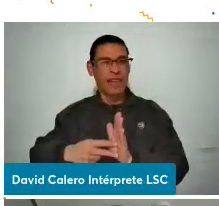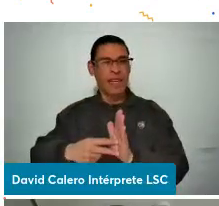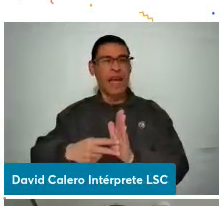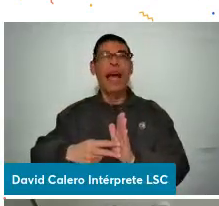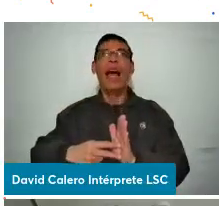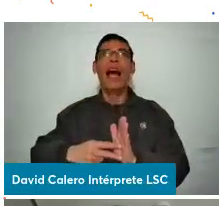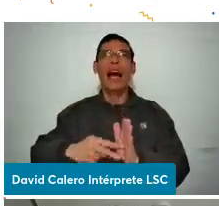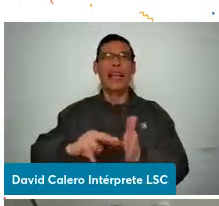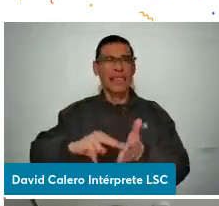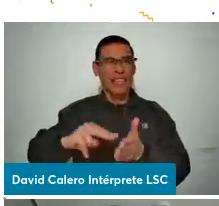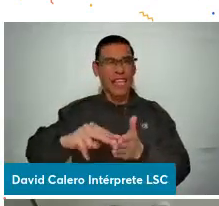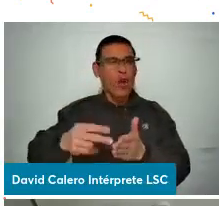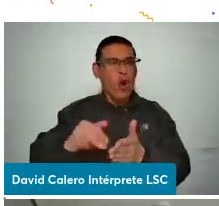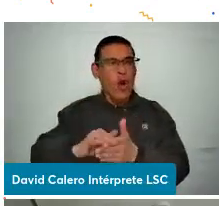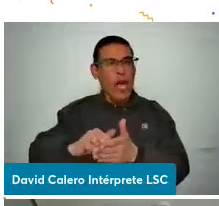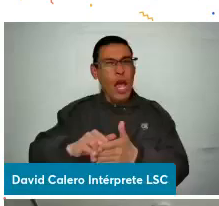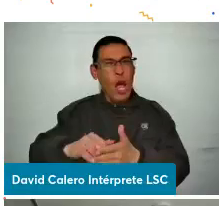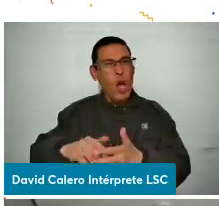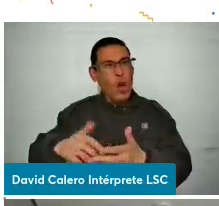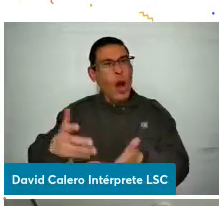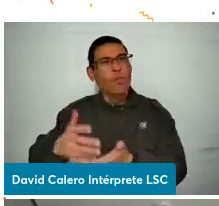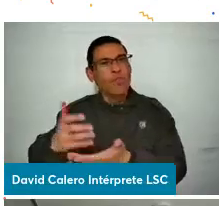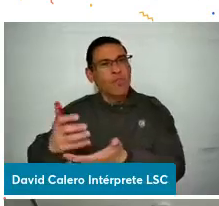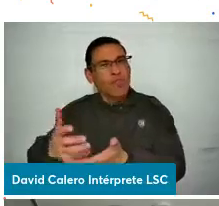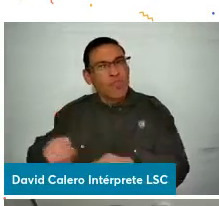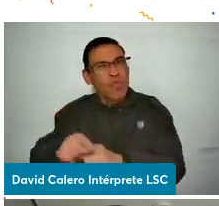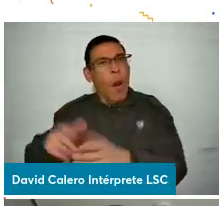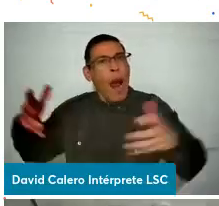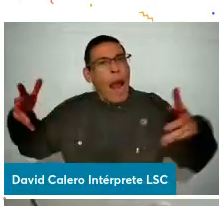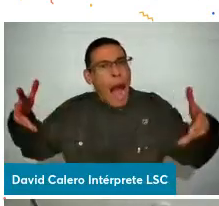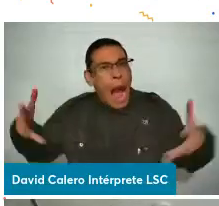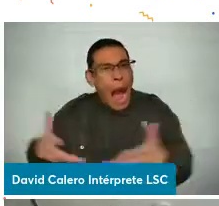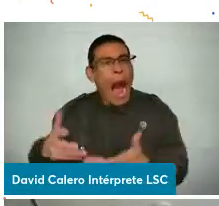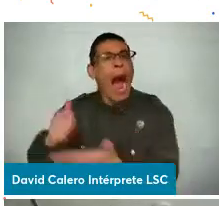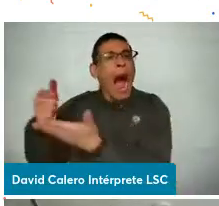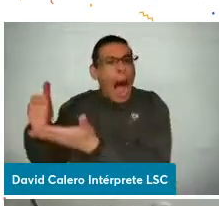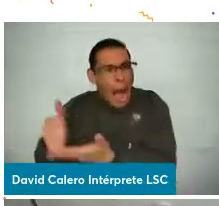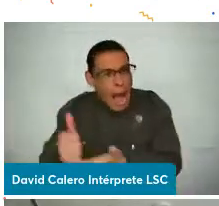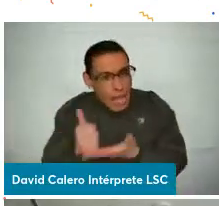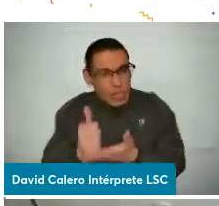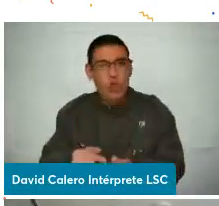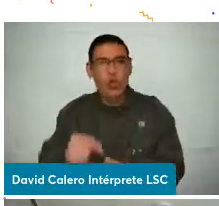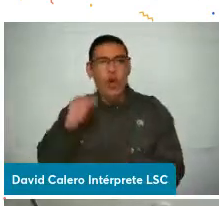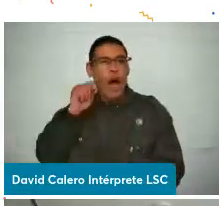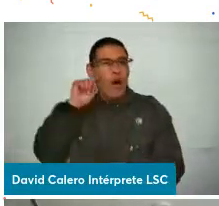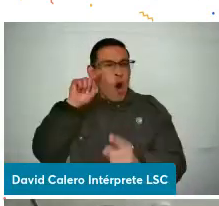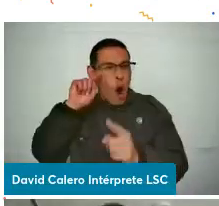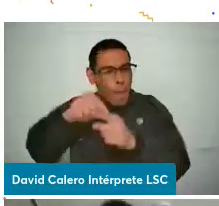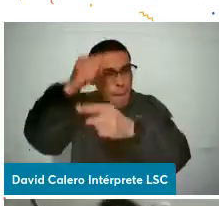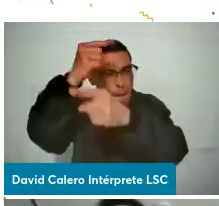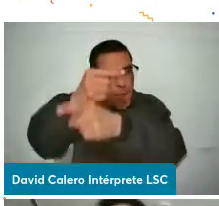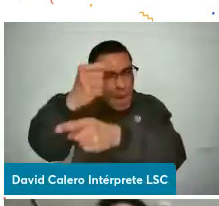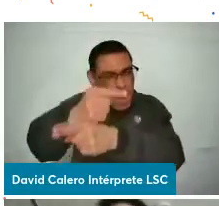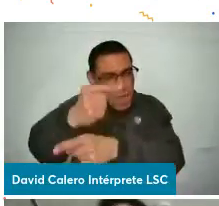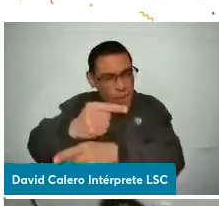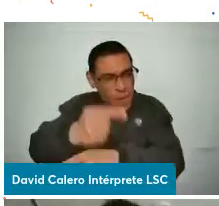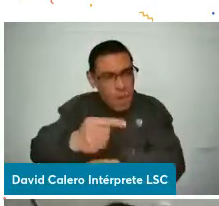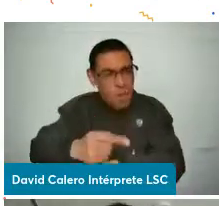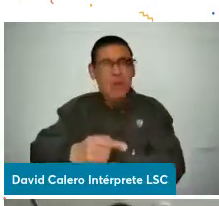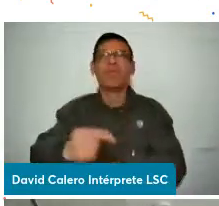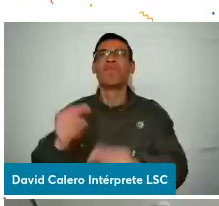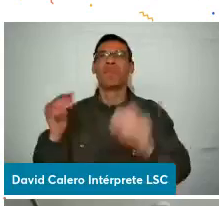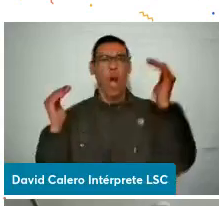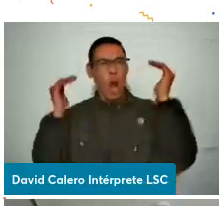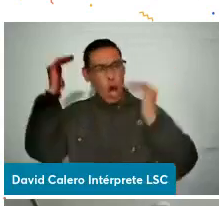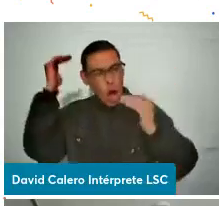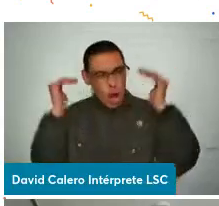transversal para alcanzar muchas de las metas, muchos de los proyectos, muchas de las competencias y